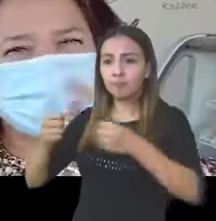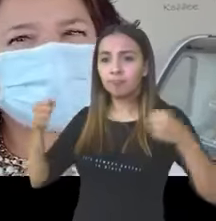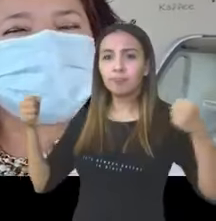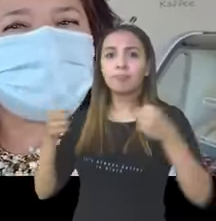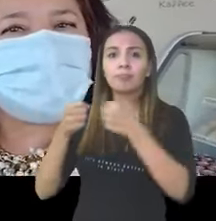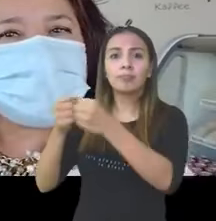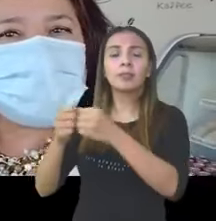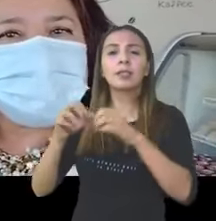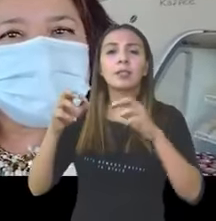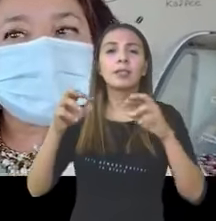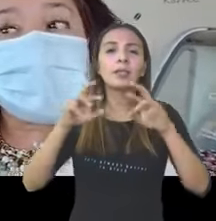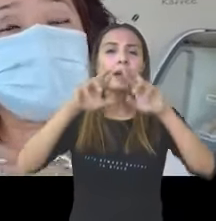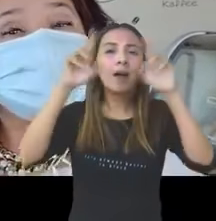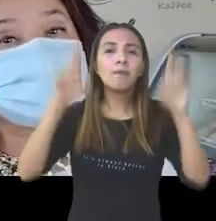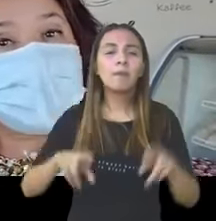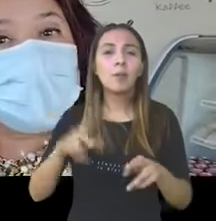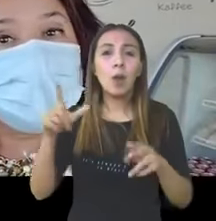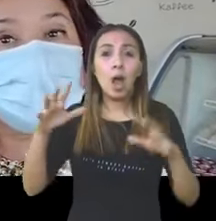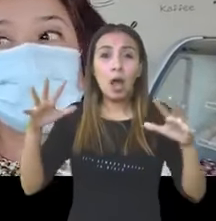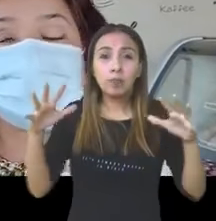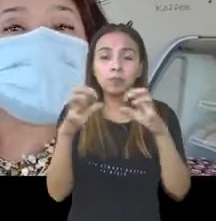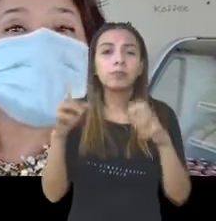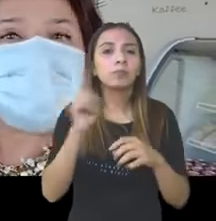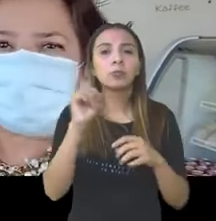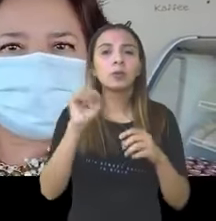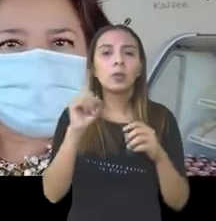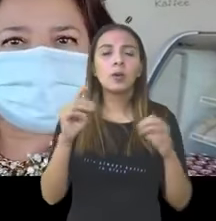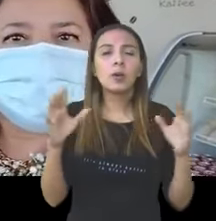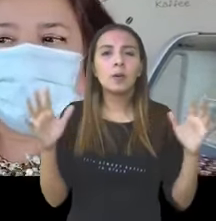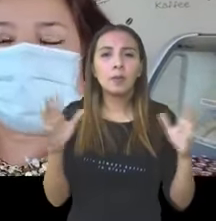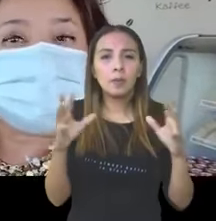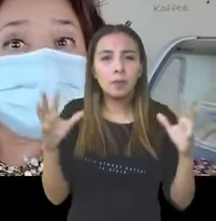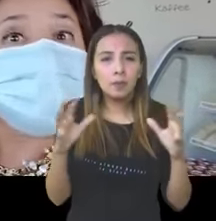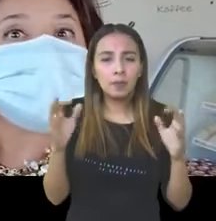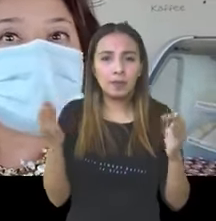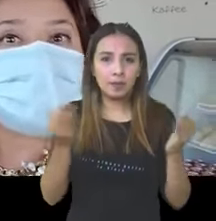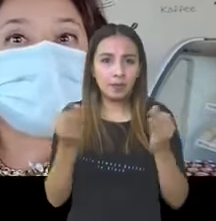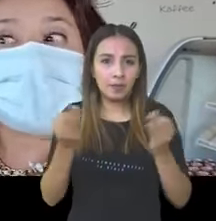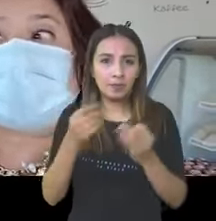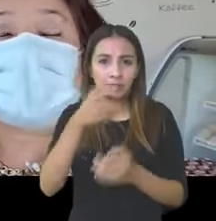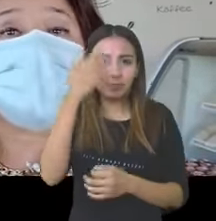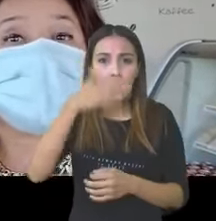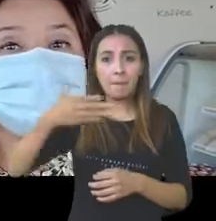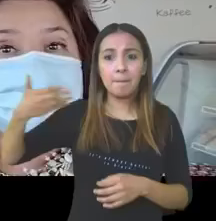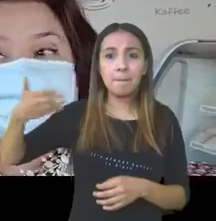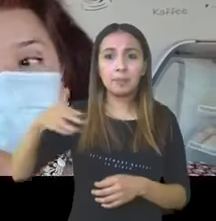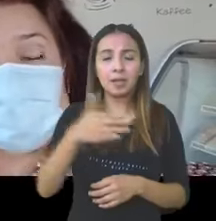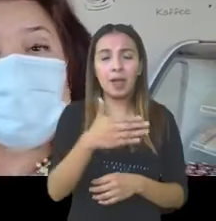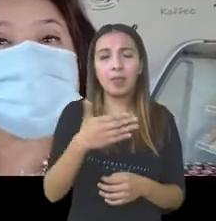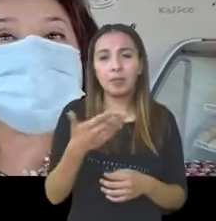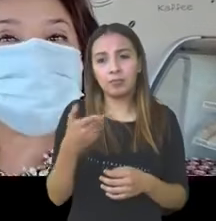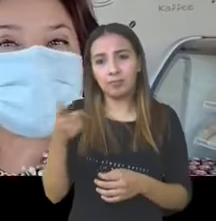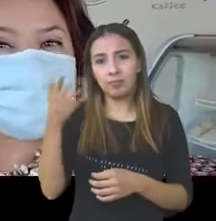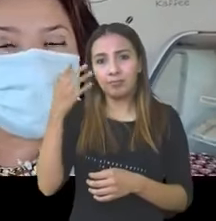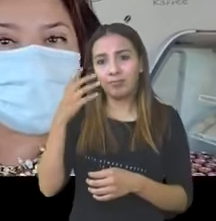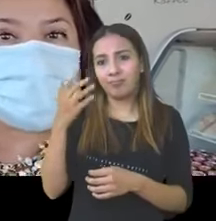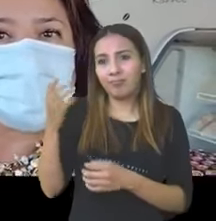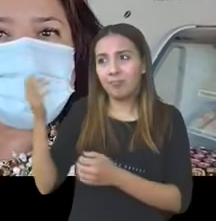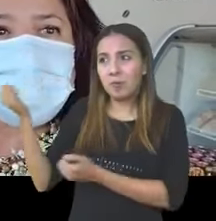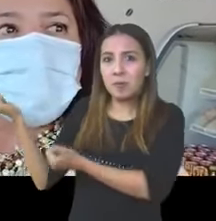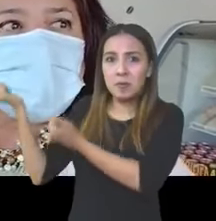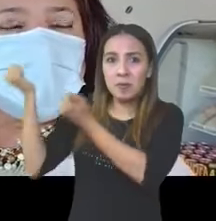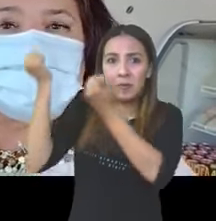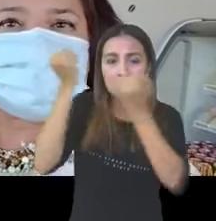congela, solamente enfría. Ajá. El pescado, como llega, es fresco y llega congelado para que aguante el tiempo del